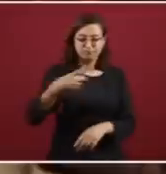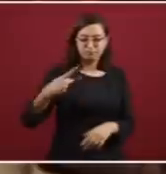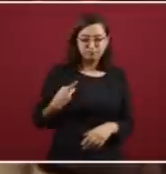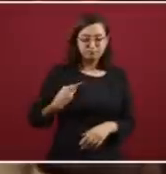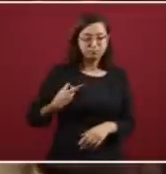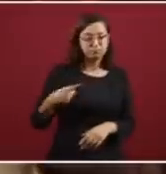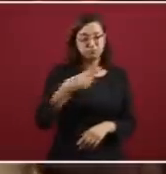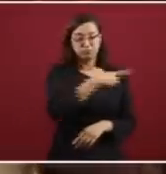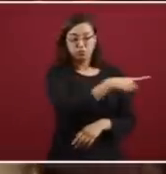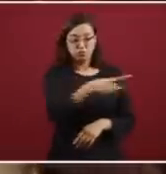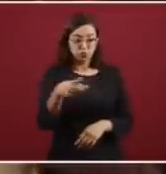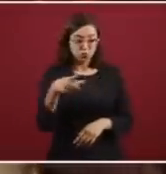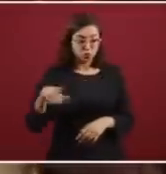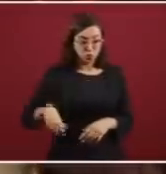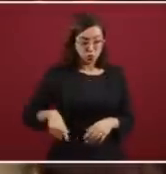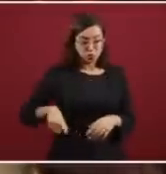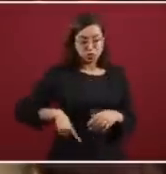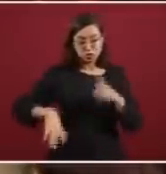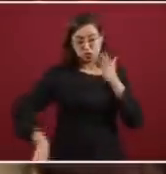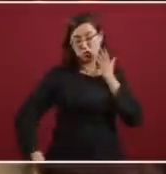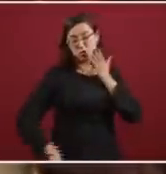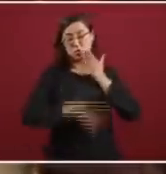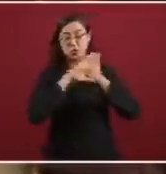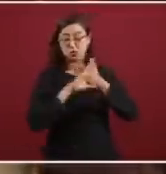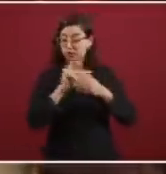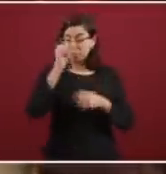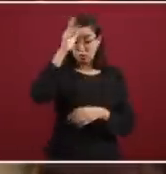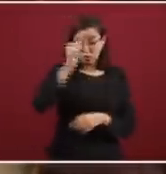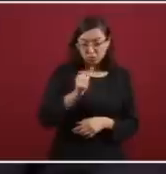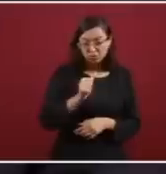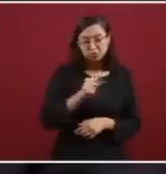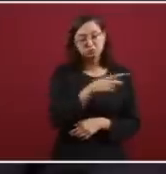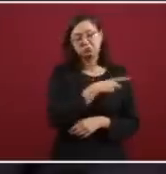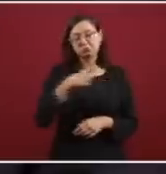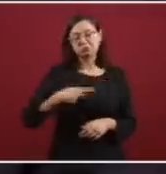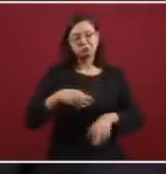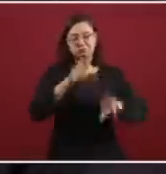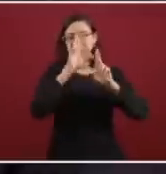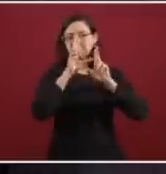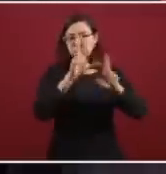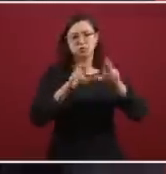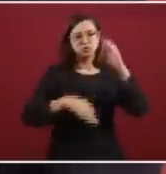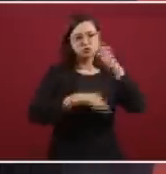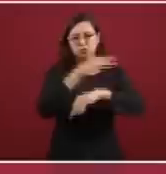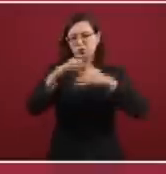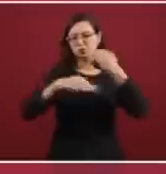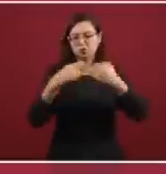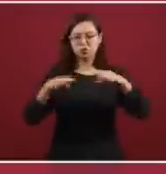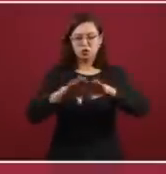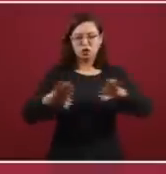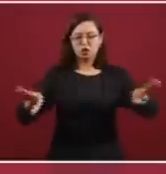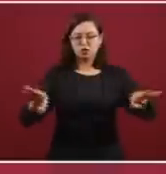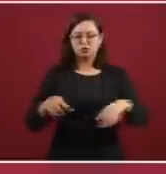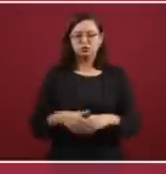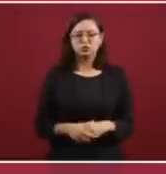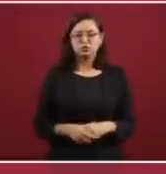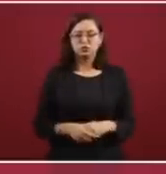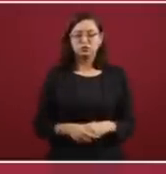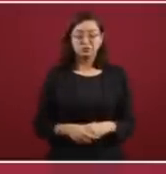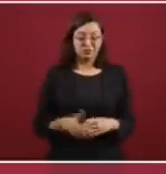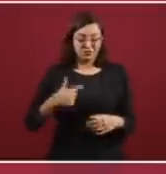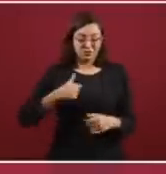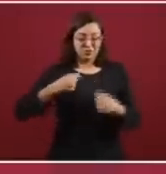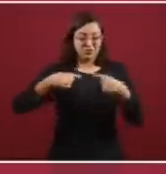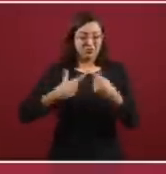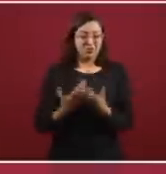al gobierno, sea quien sea. Y pues yo vengo de la oposición.